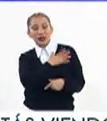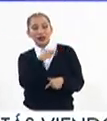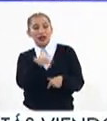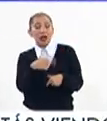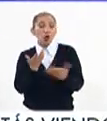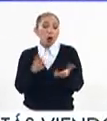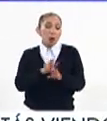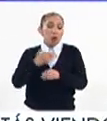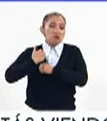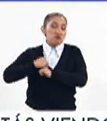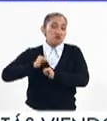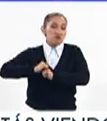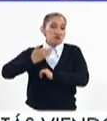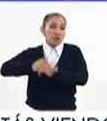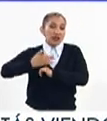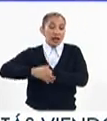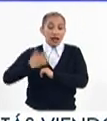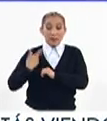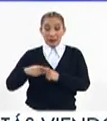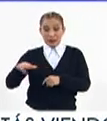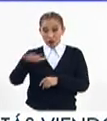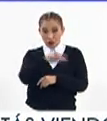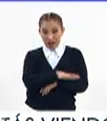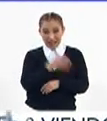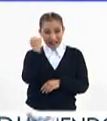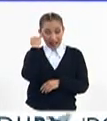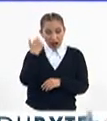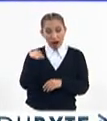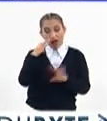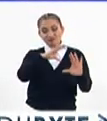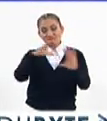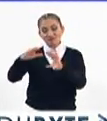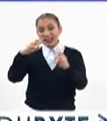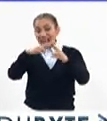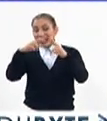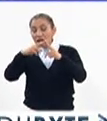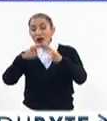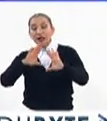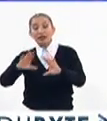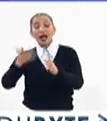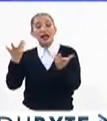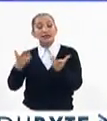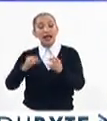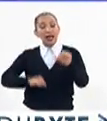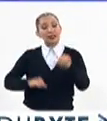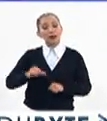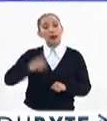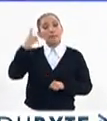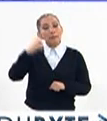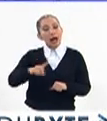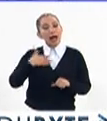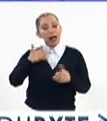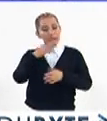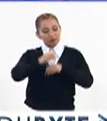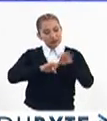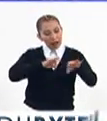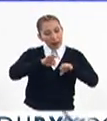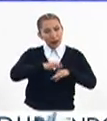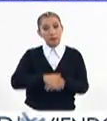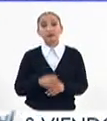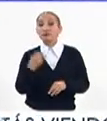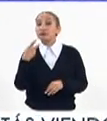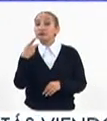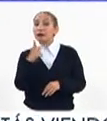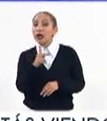que quedaron como encomenderos. Los pobladores ahora eran evangelizados y les enseñaron a realizar actividades para hacer mano de obra.